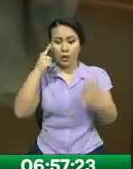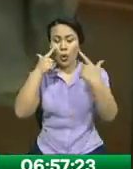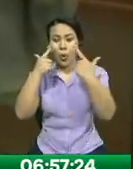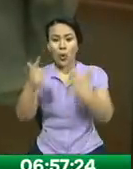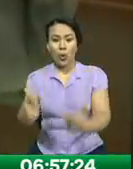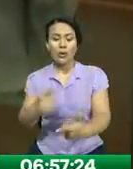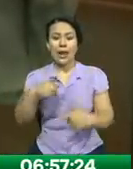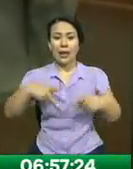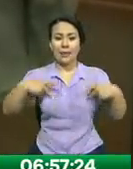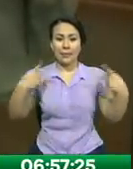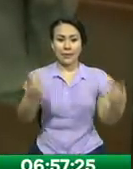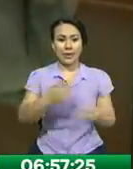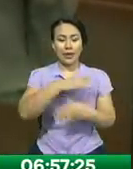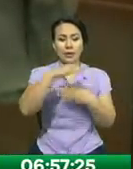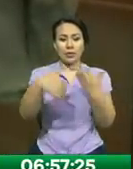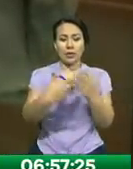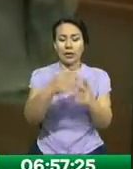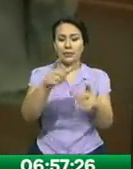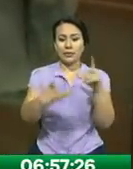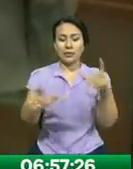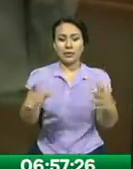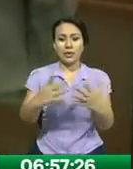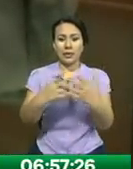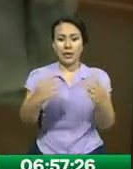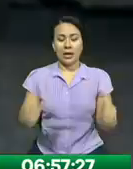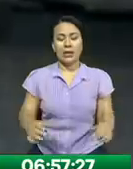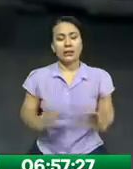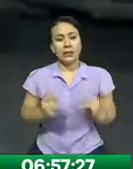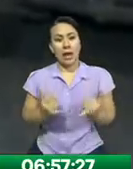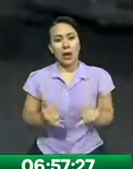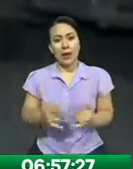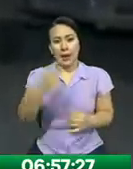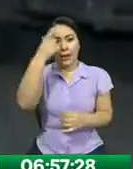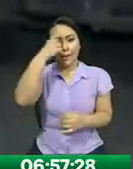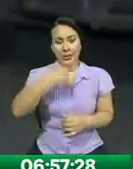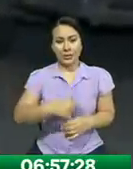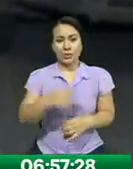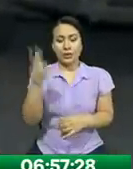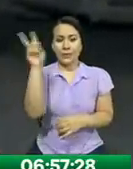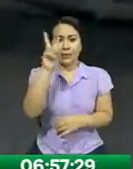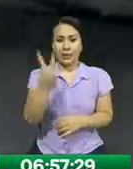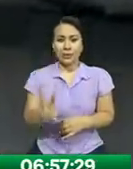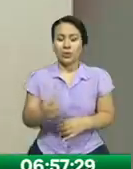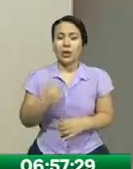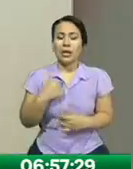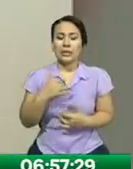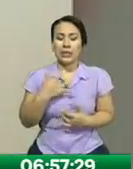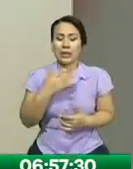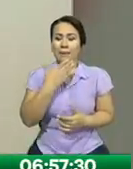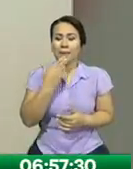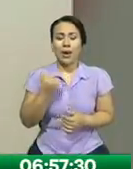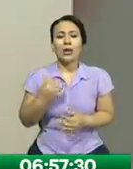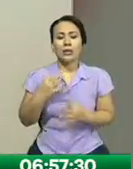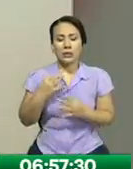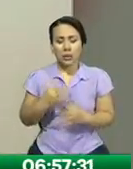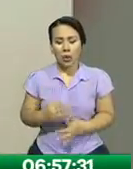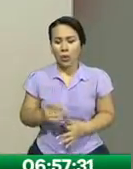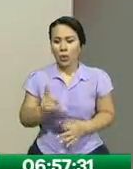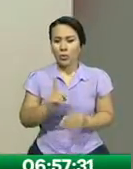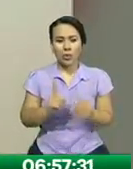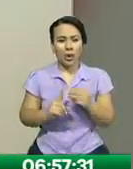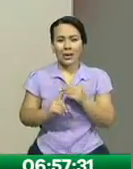todas las personas privadas de la libertad. En este caso, el ciudadano venezolano puede sentirse seguro que no tiene trato